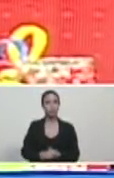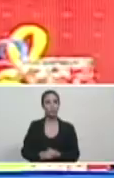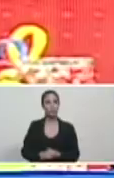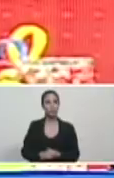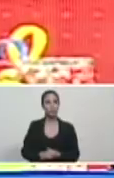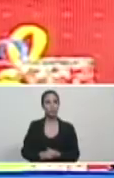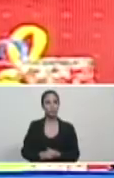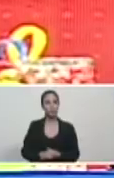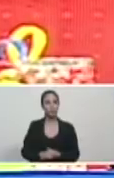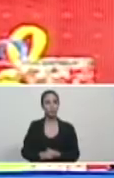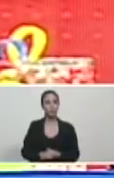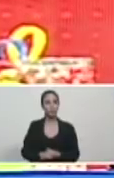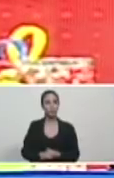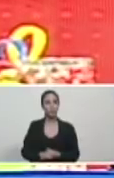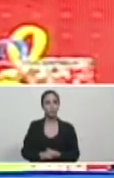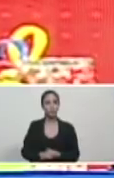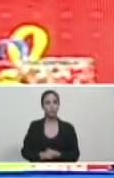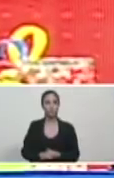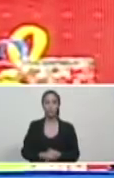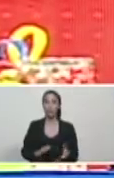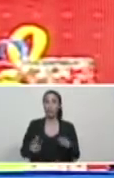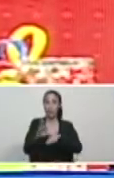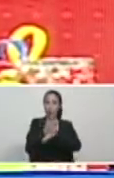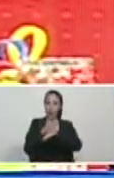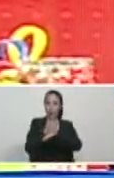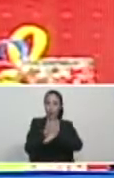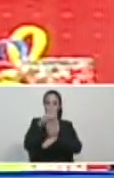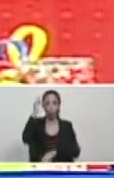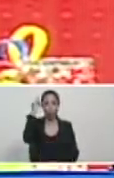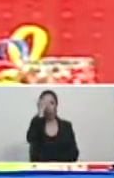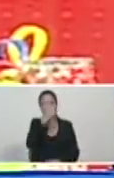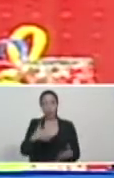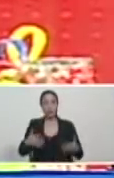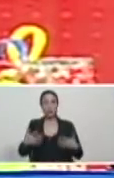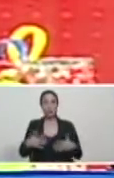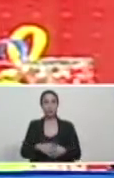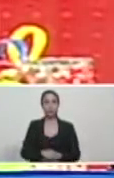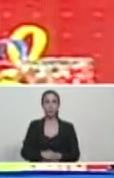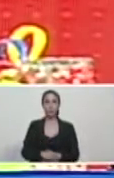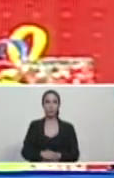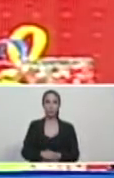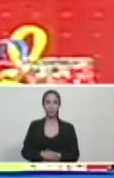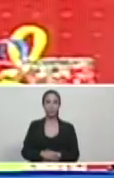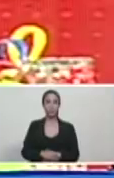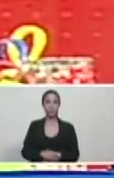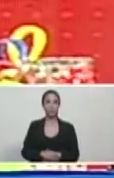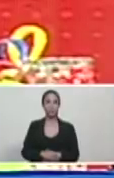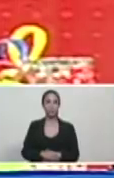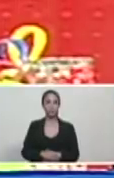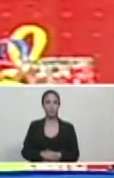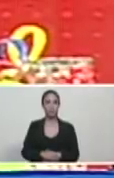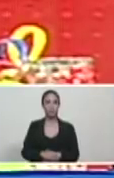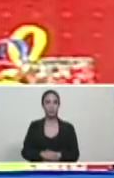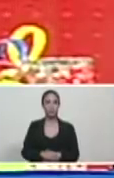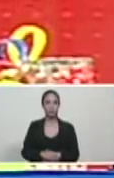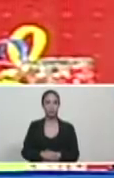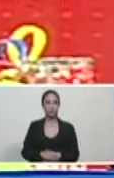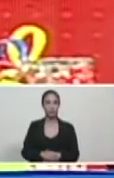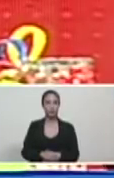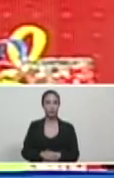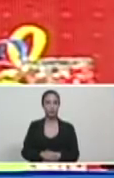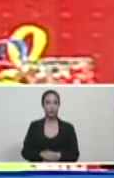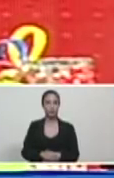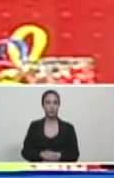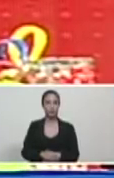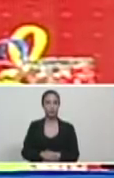del Yaracuy, Ayayay, Uyuyuy, aquí está el Yaracuy. Muy bien,